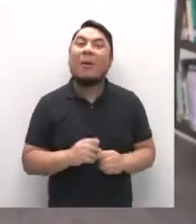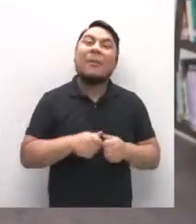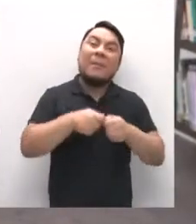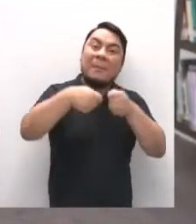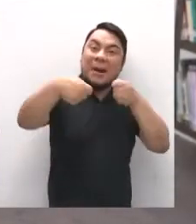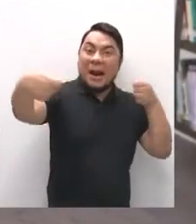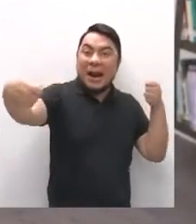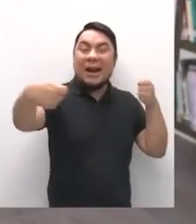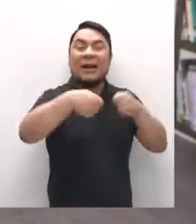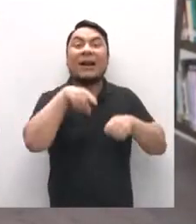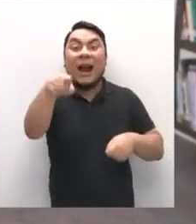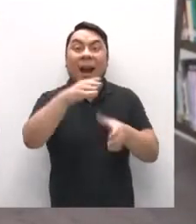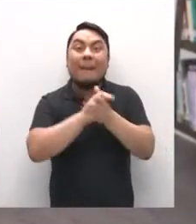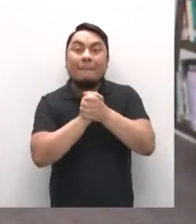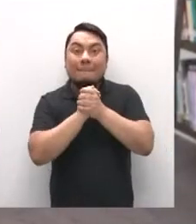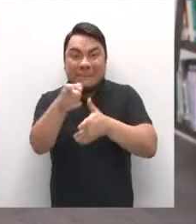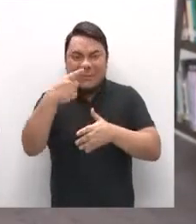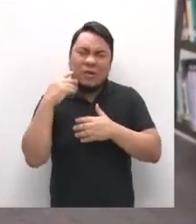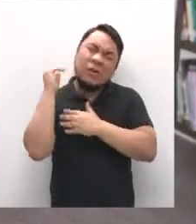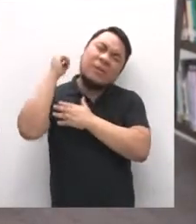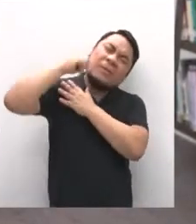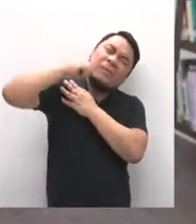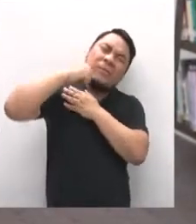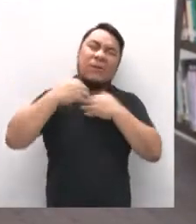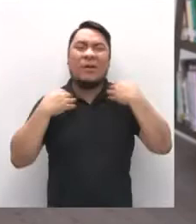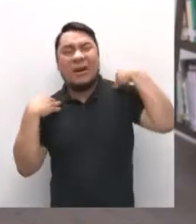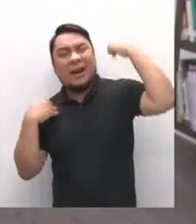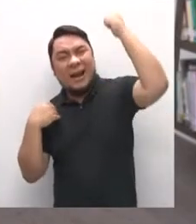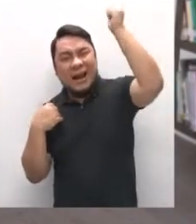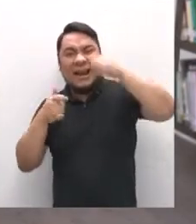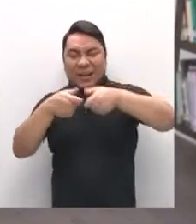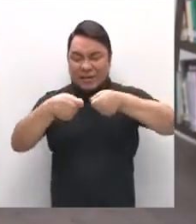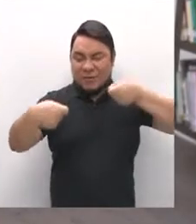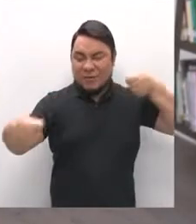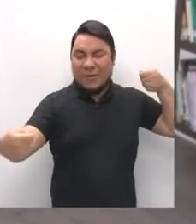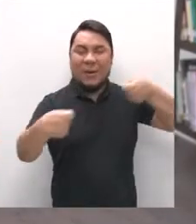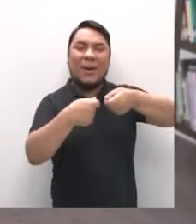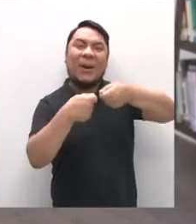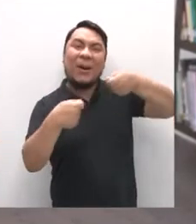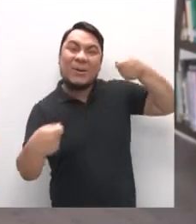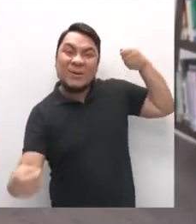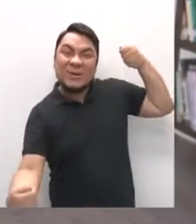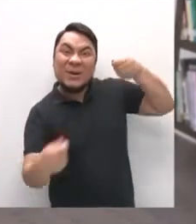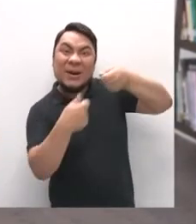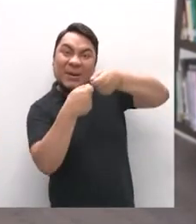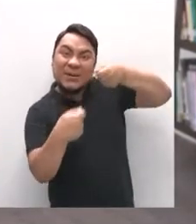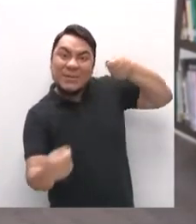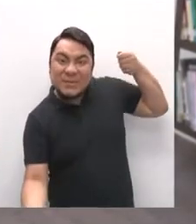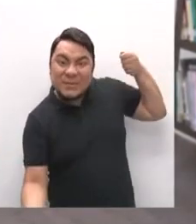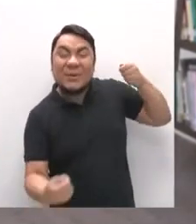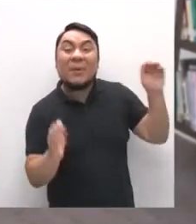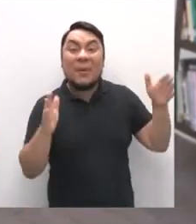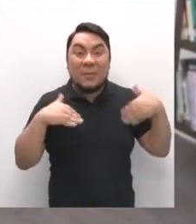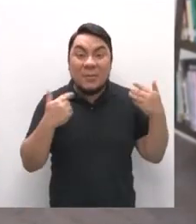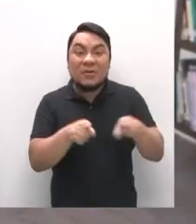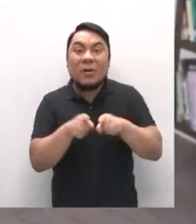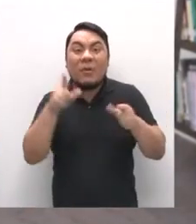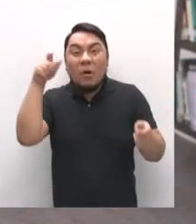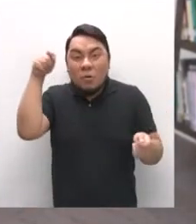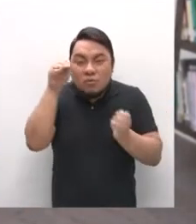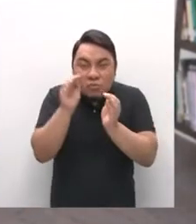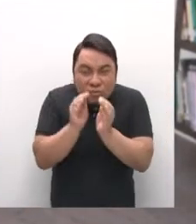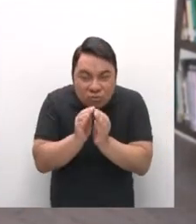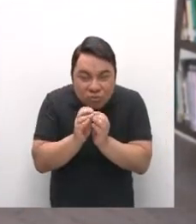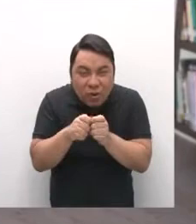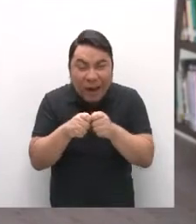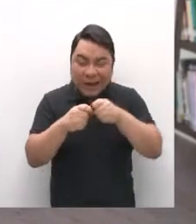A ver, mis amigos, estírense mucho como un elástico. Pero un elástico no solo se puede estirar, sino se puede encoger